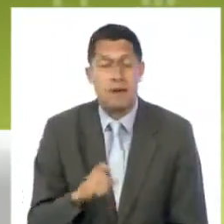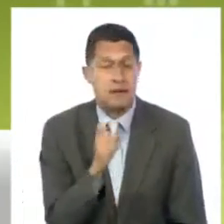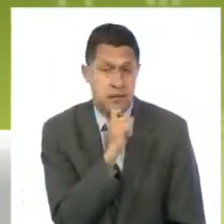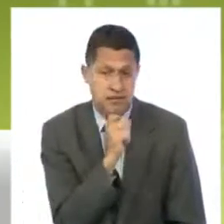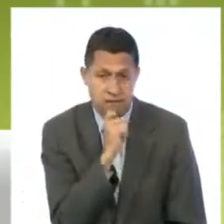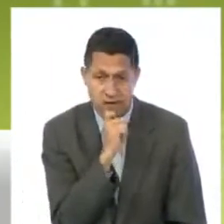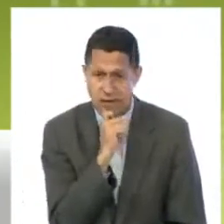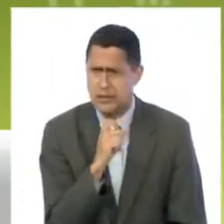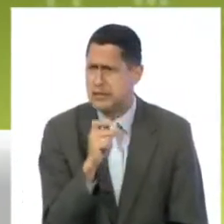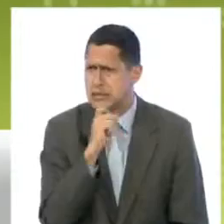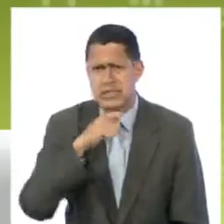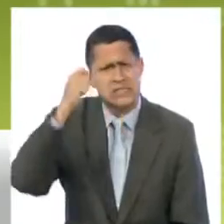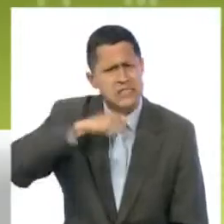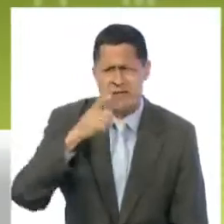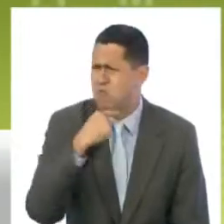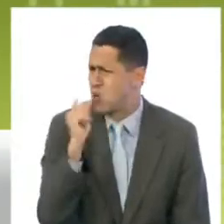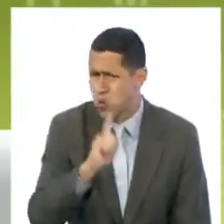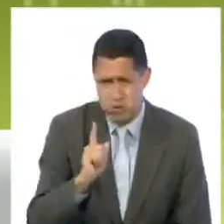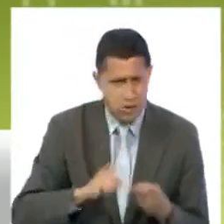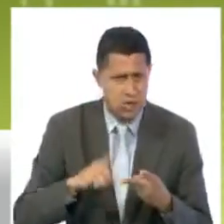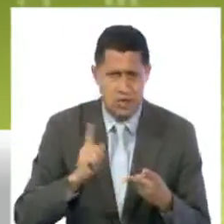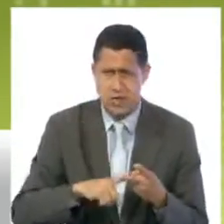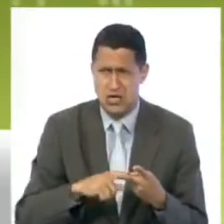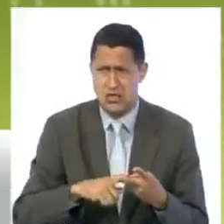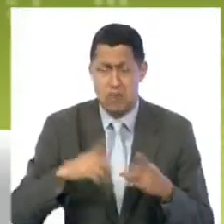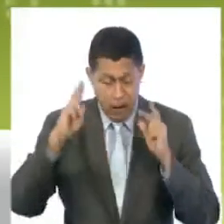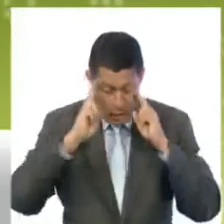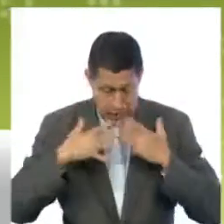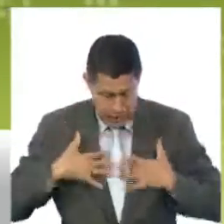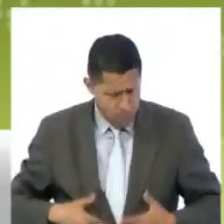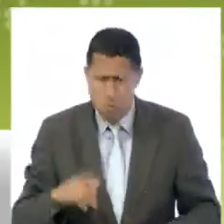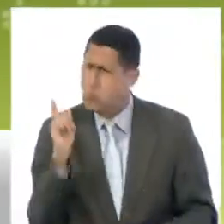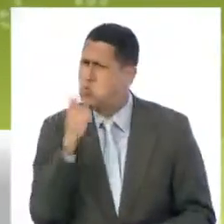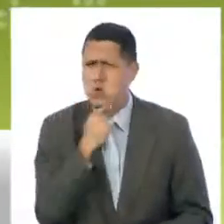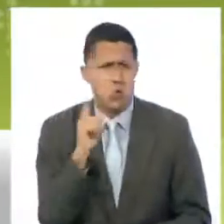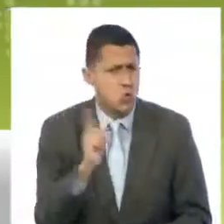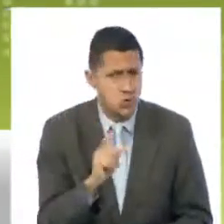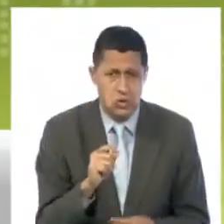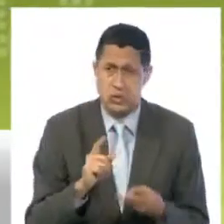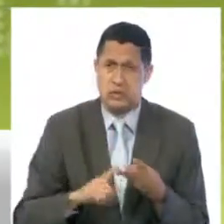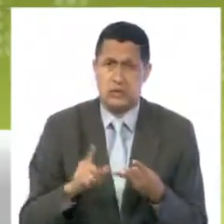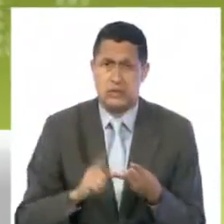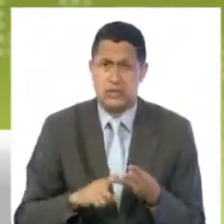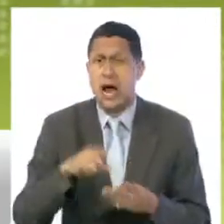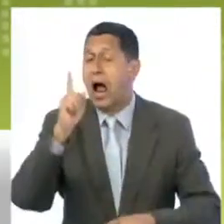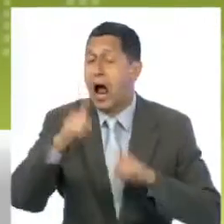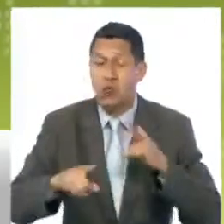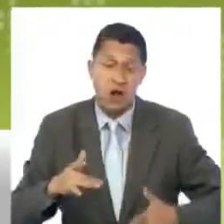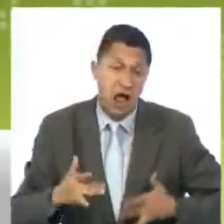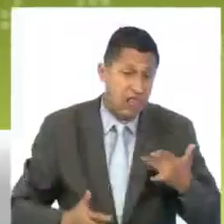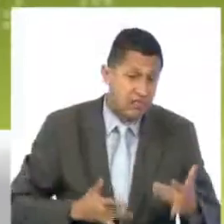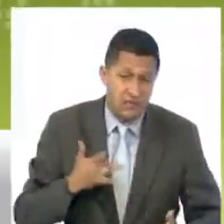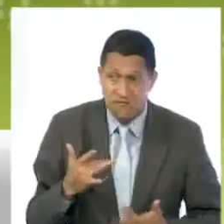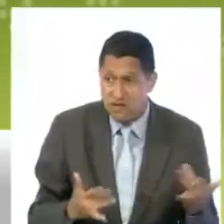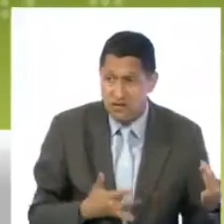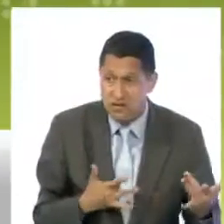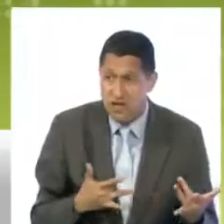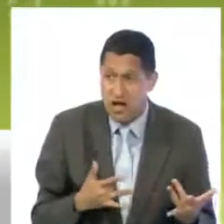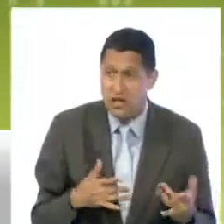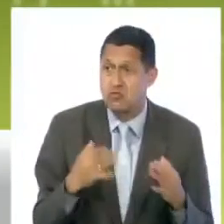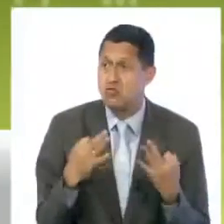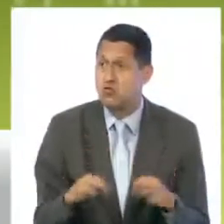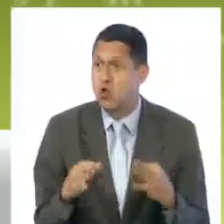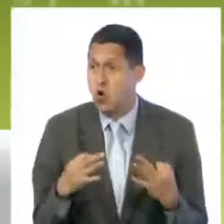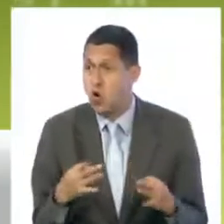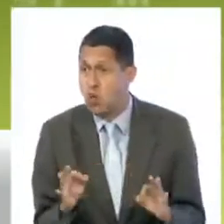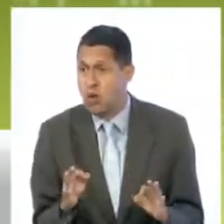la lectura también nos llegó una pregunta y es lo siguiente: mi hijo cuando va a leer no logra concentrarse, ¿esto podría ser déficit de